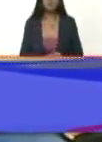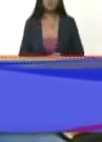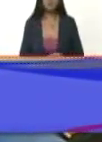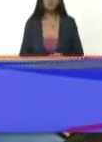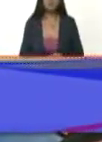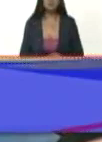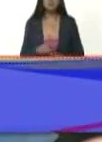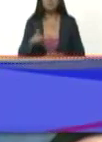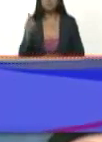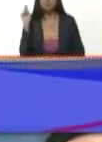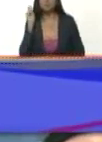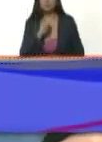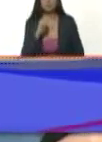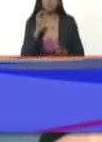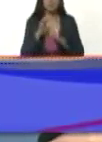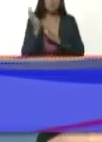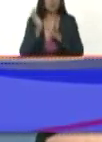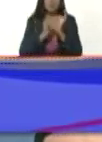Aquellos meses de abril,